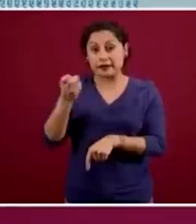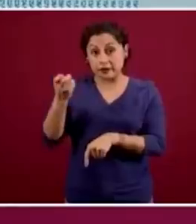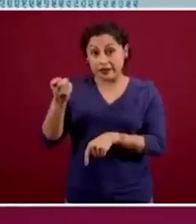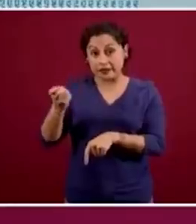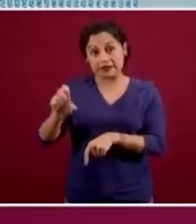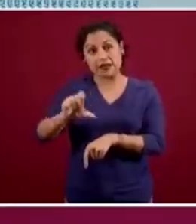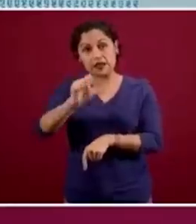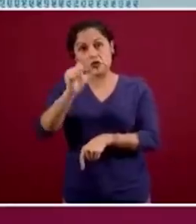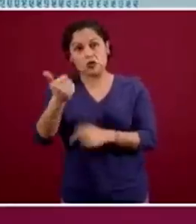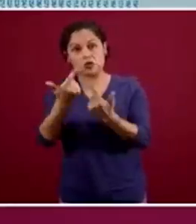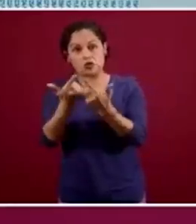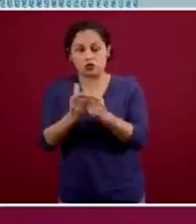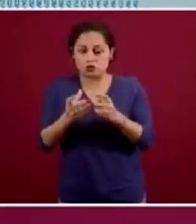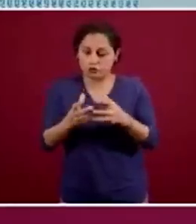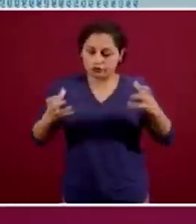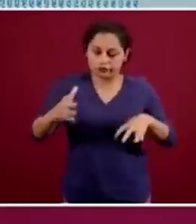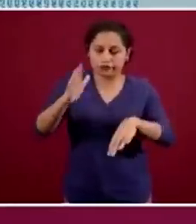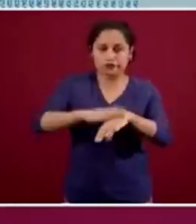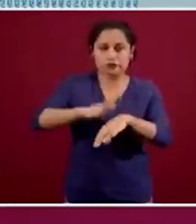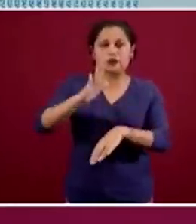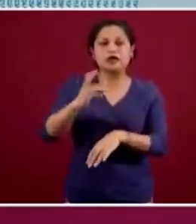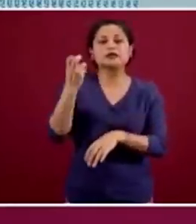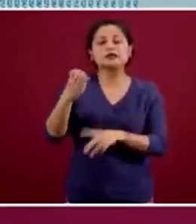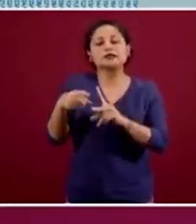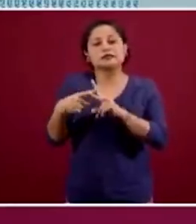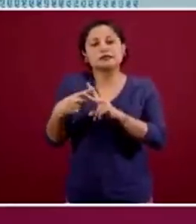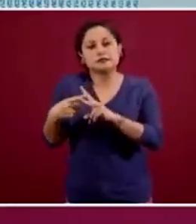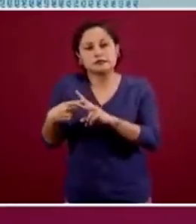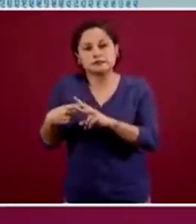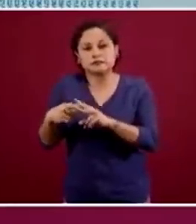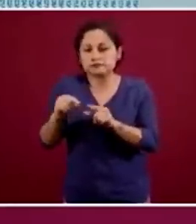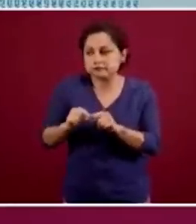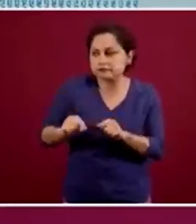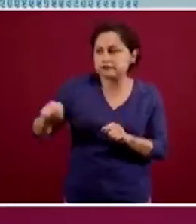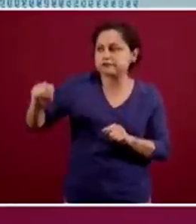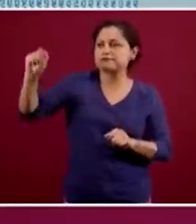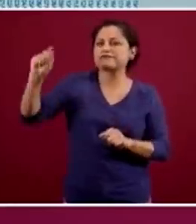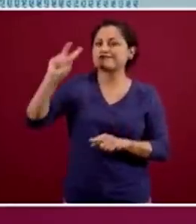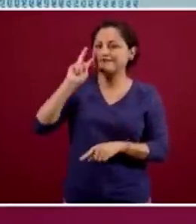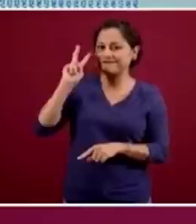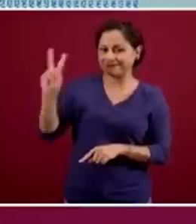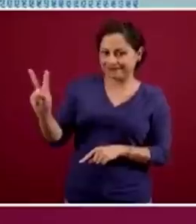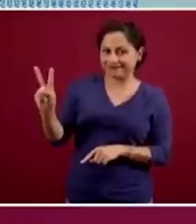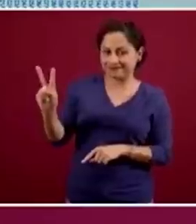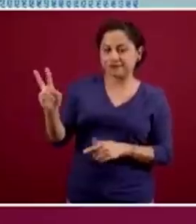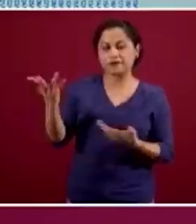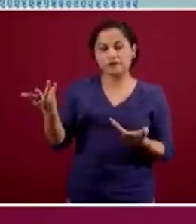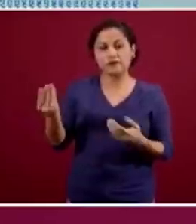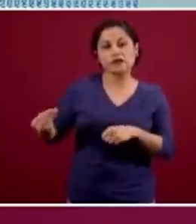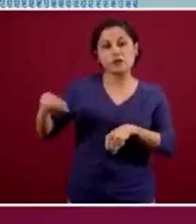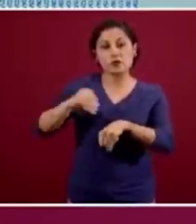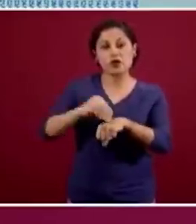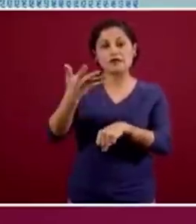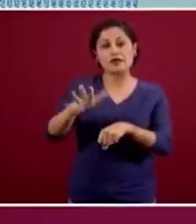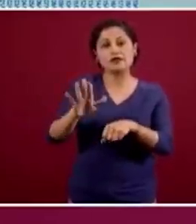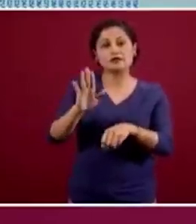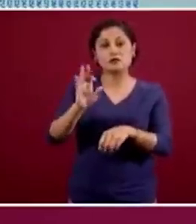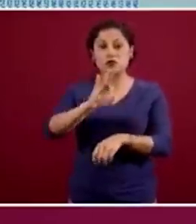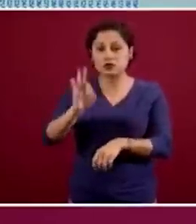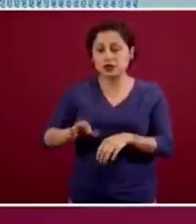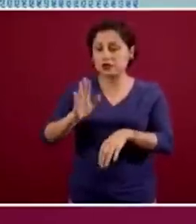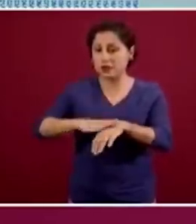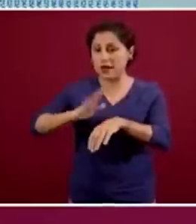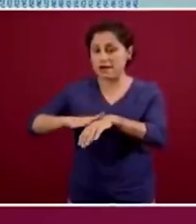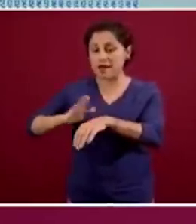casos y esto es lo que nos da el crecimiento exponencial es decir aunque aumentemos 10% todos los días es